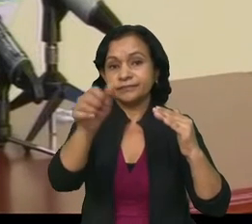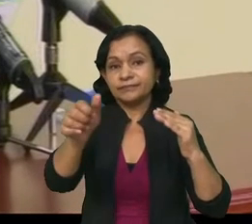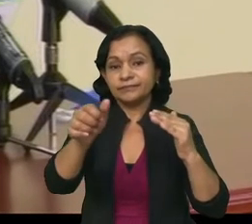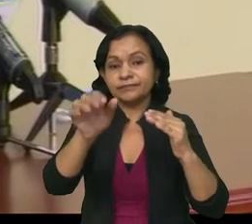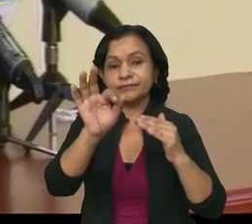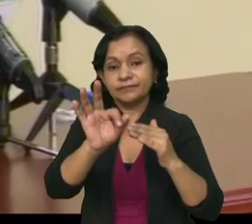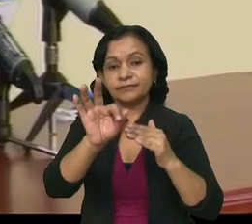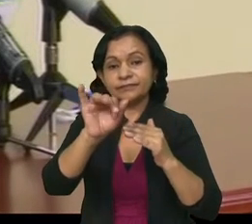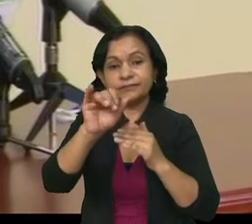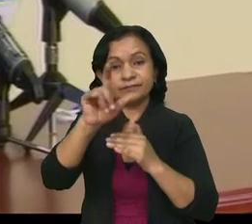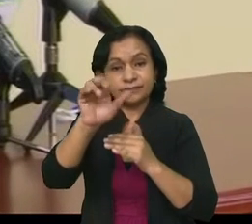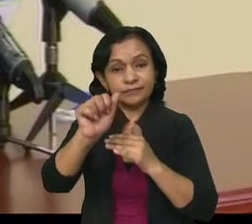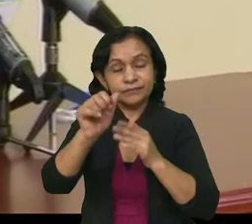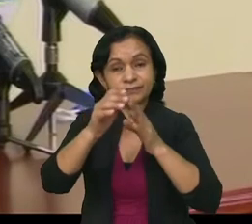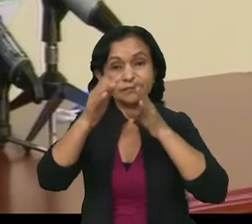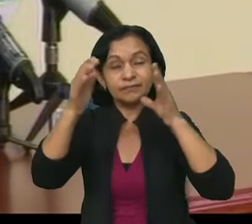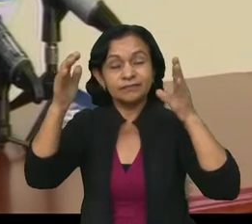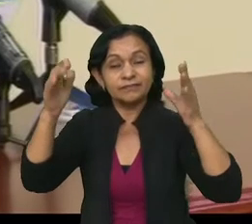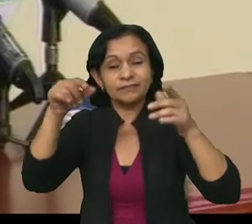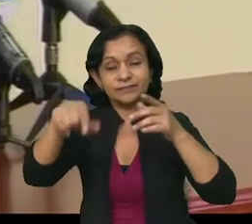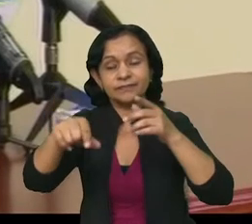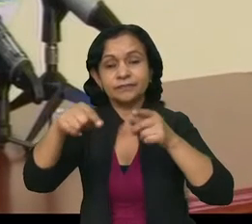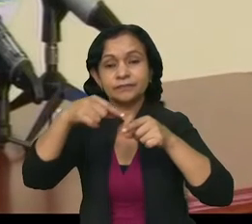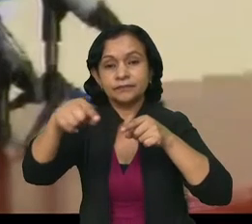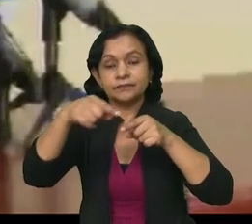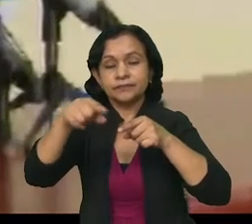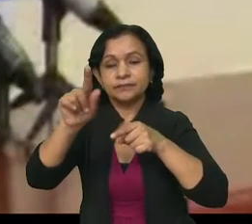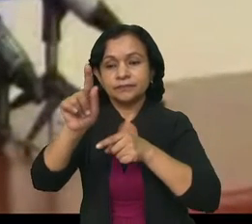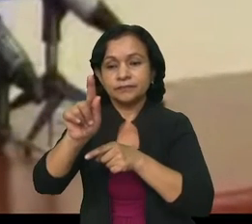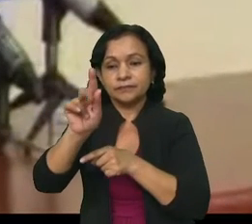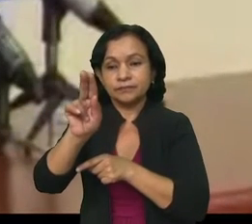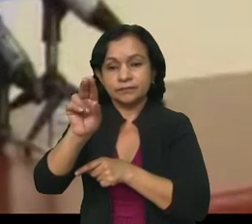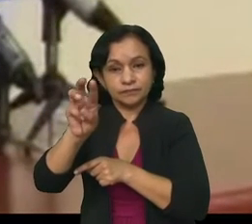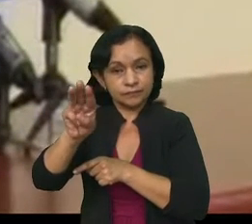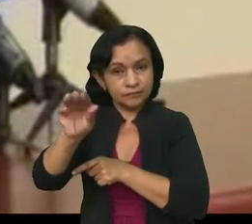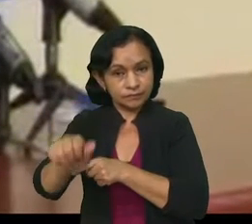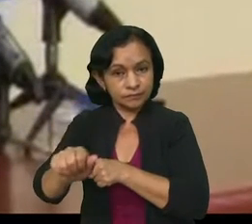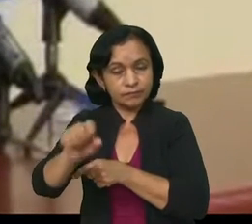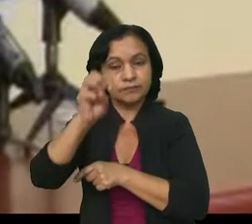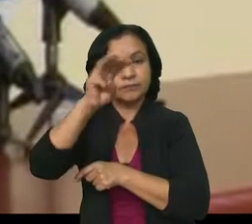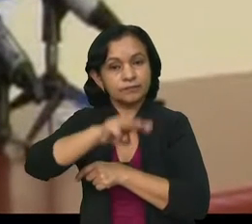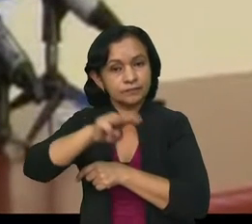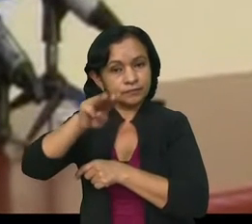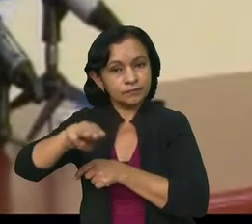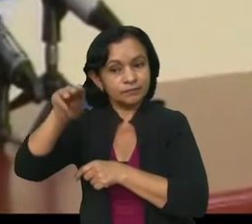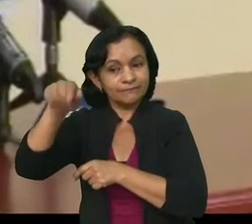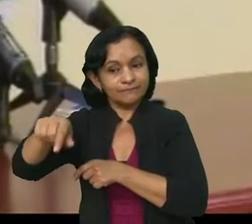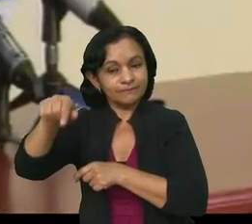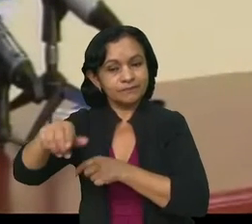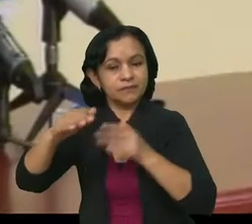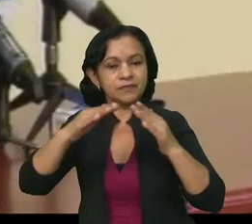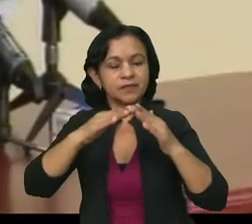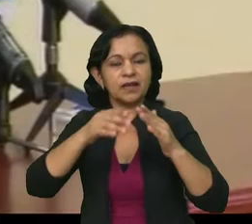Fila Grande, Comarca El Guapotal, municipio El Tuma La Dalia, departamento de